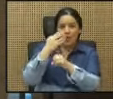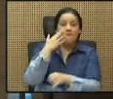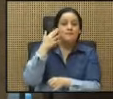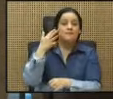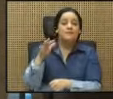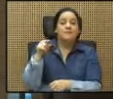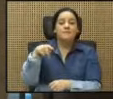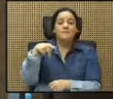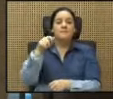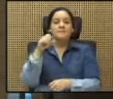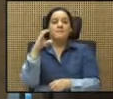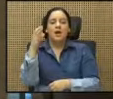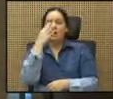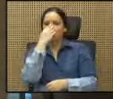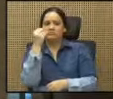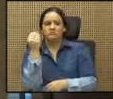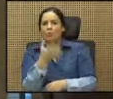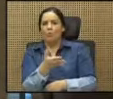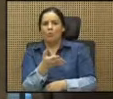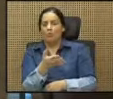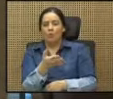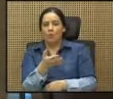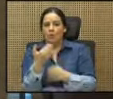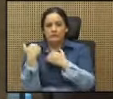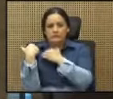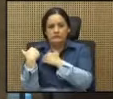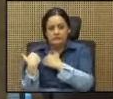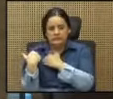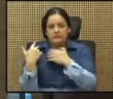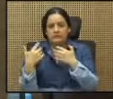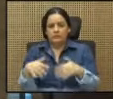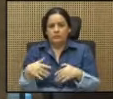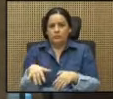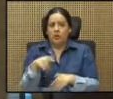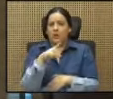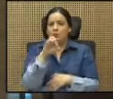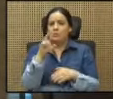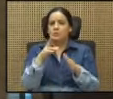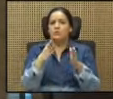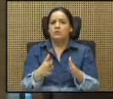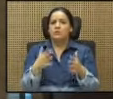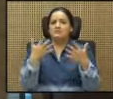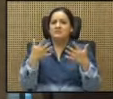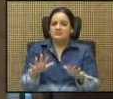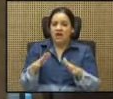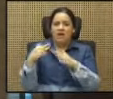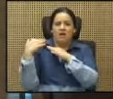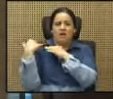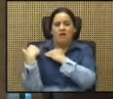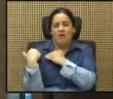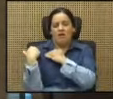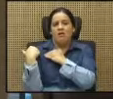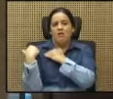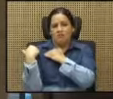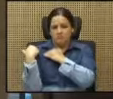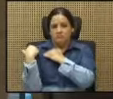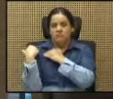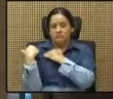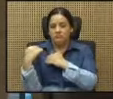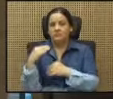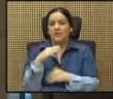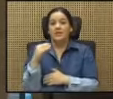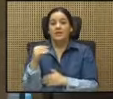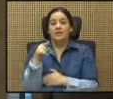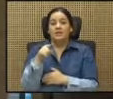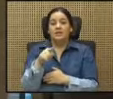al PAC no le importa el peso que los costarricenses ya estamos cargando sobre nuestros hombros,